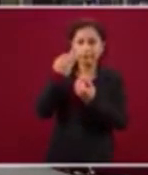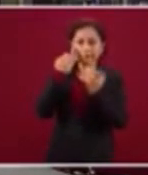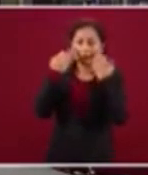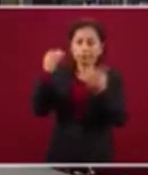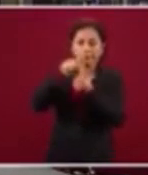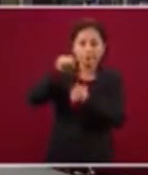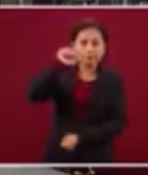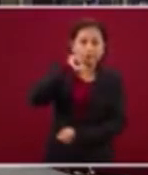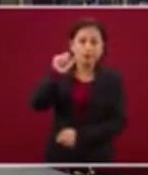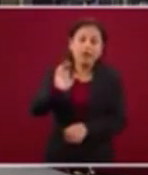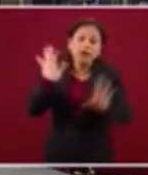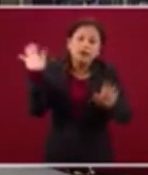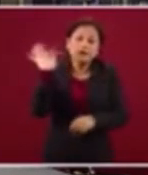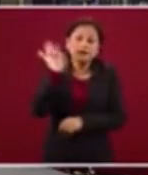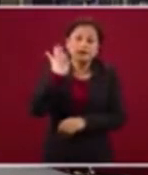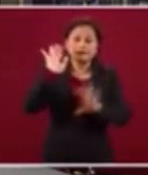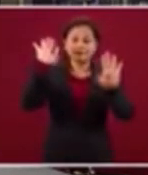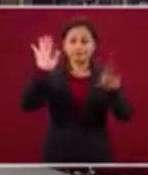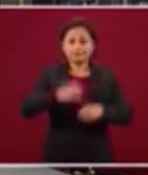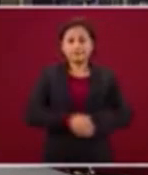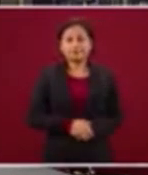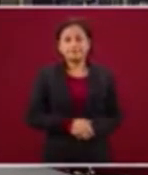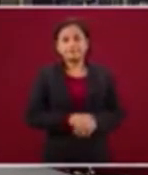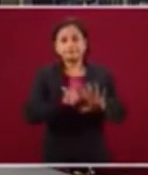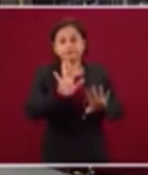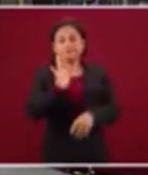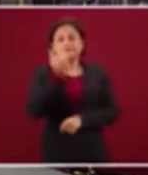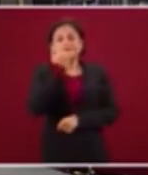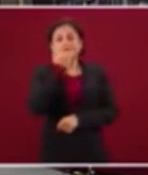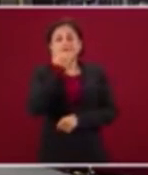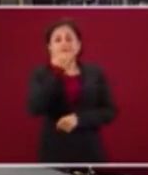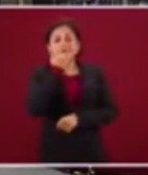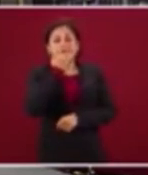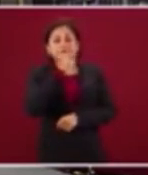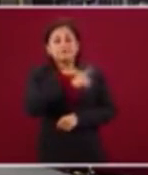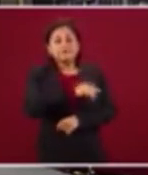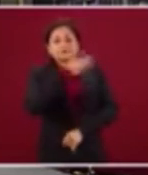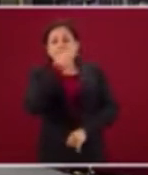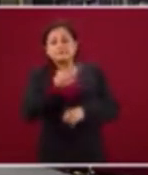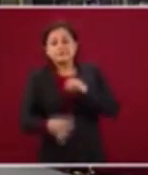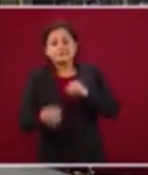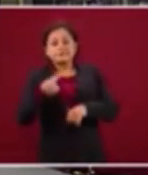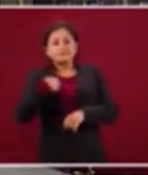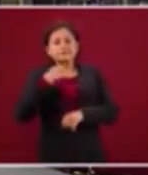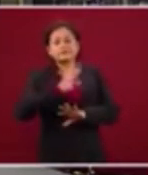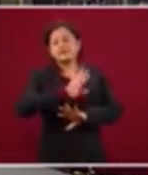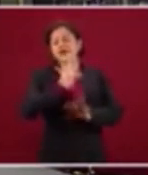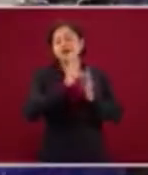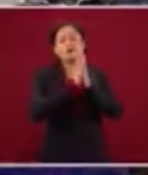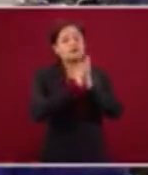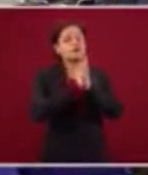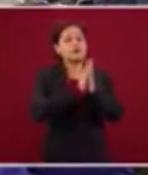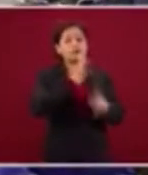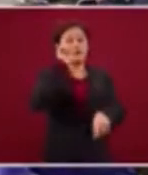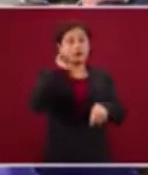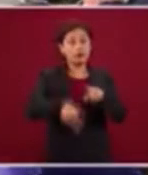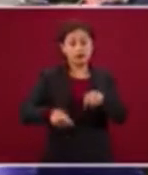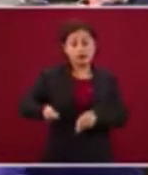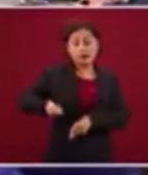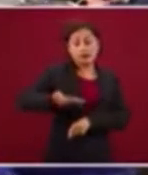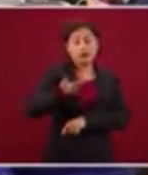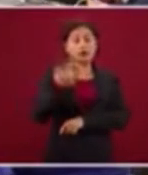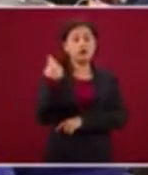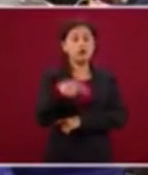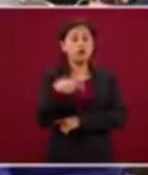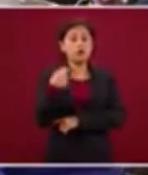gracias. Bueno, ya nada más de refilón el avión, ya quítele el nombre de José María Morelos y Pavón, no, por sí. Respeto, ¿no? Sí, pero ahorita no